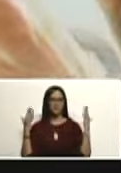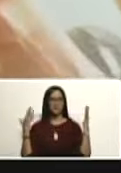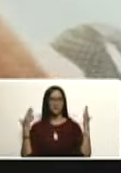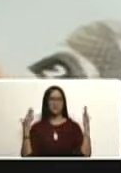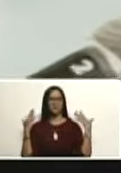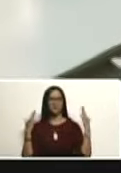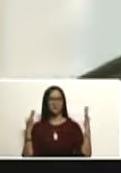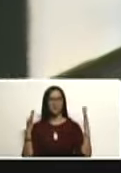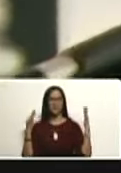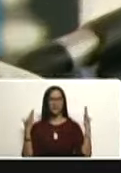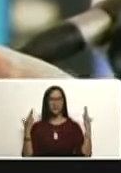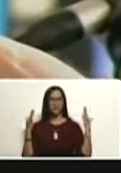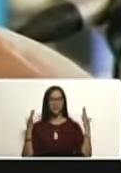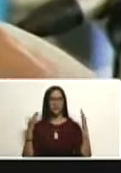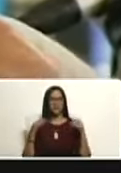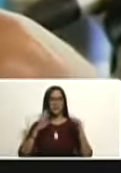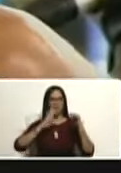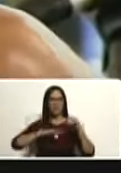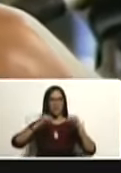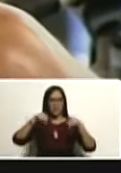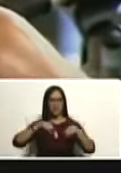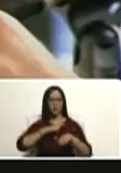Y él está aquí con nosotros.